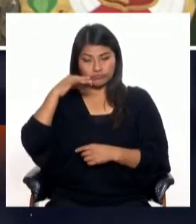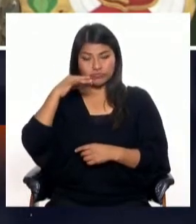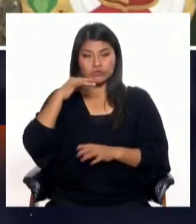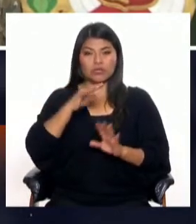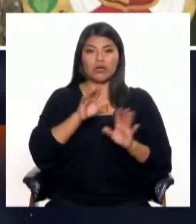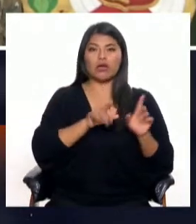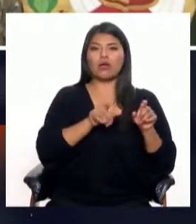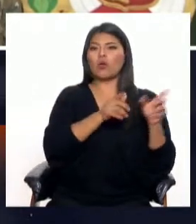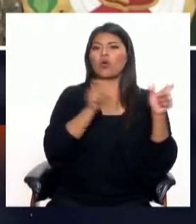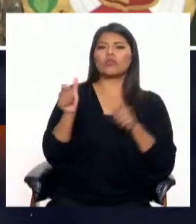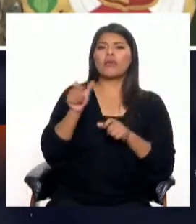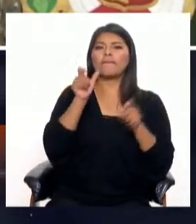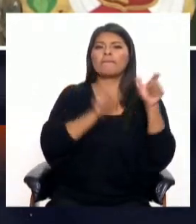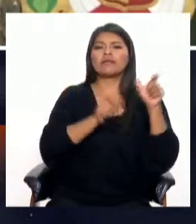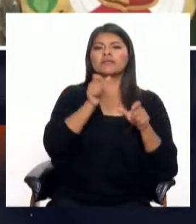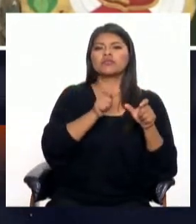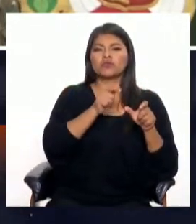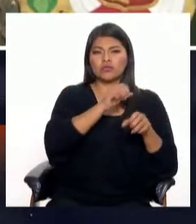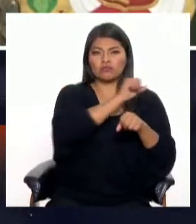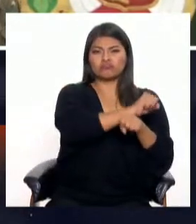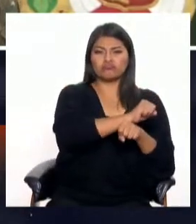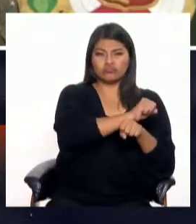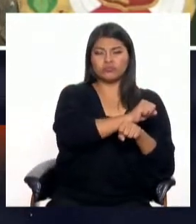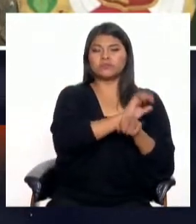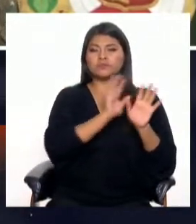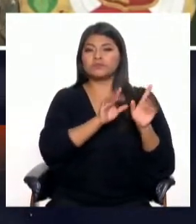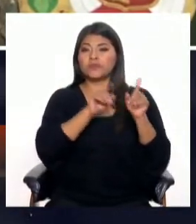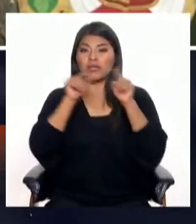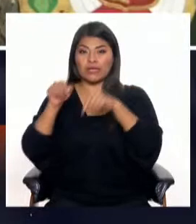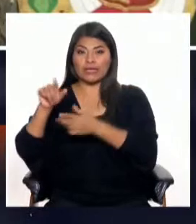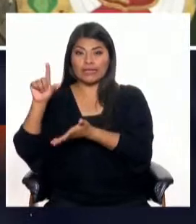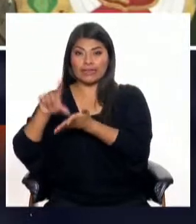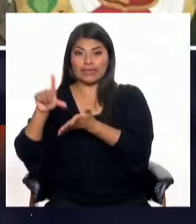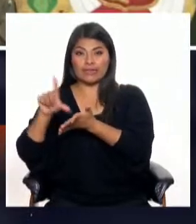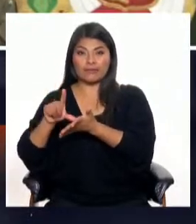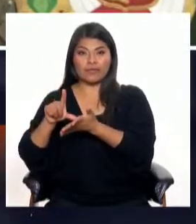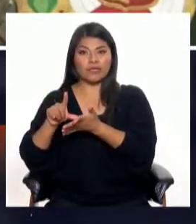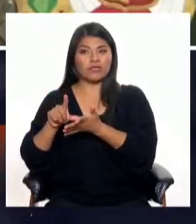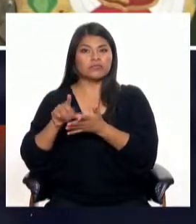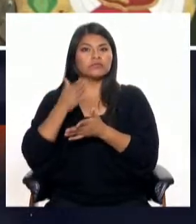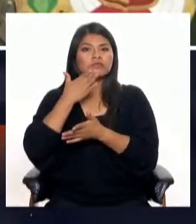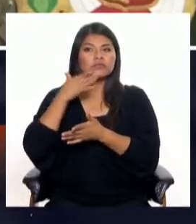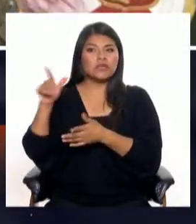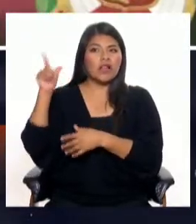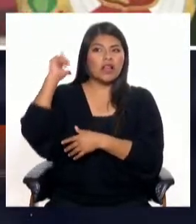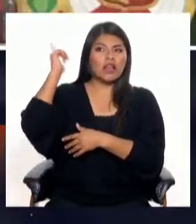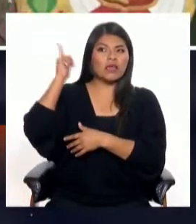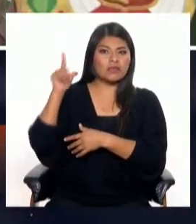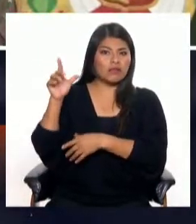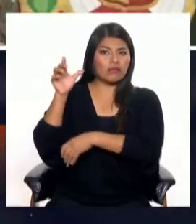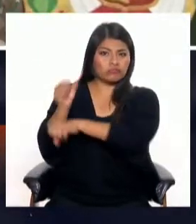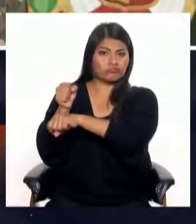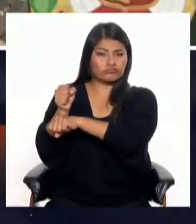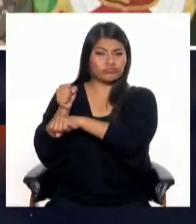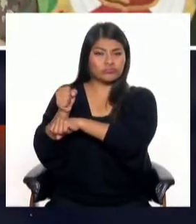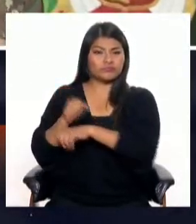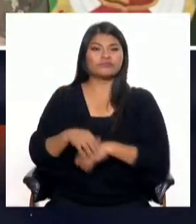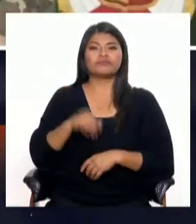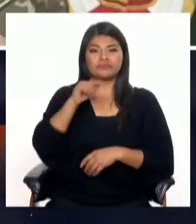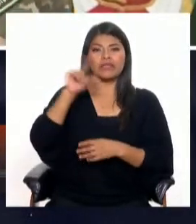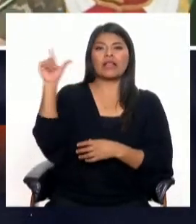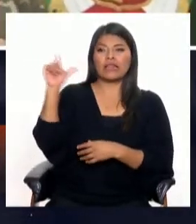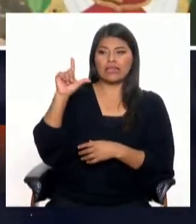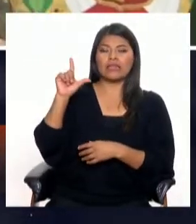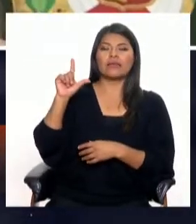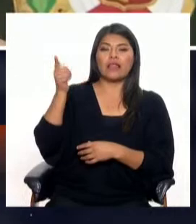que han sido detenidas. Después, o simultáneamente aquí en Lima, se ha detenido al líder de la organización. Así, lo hemos detenido acá en su casa,